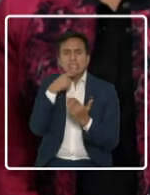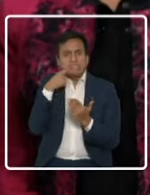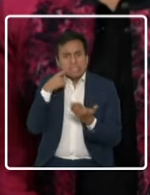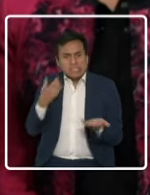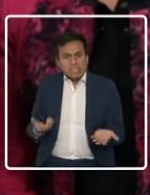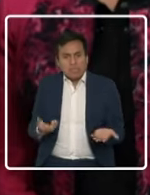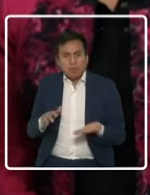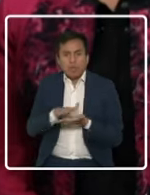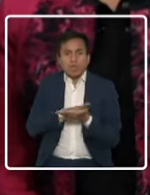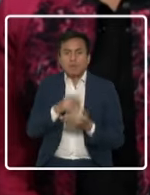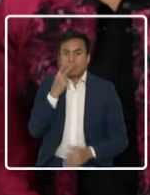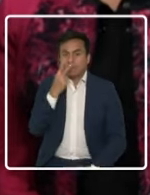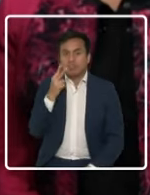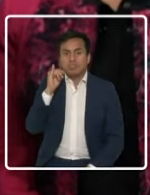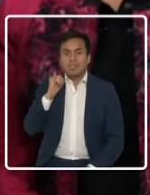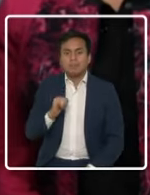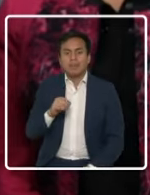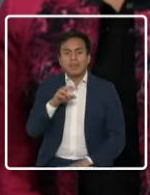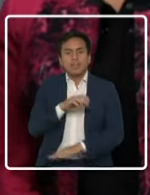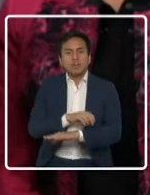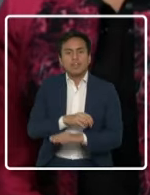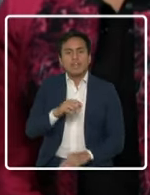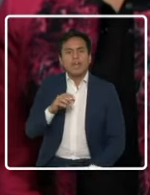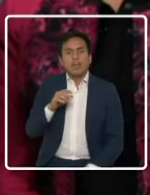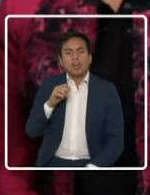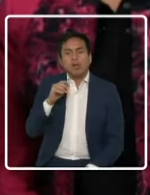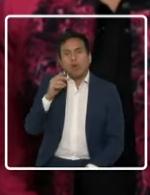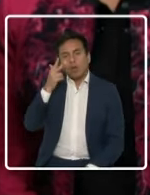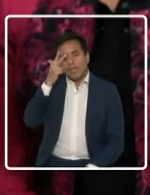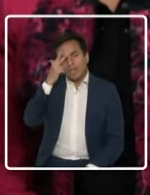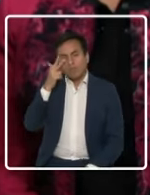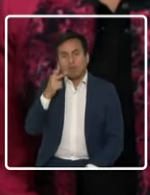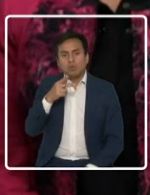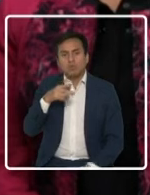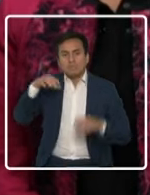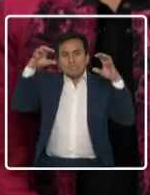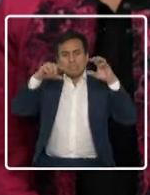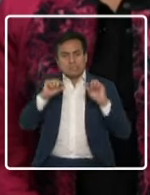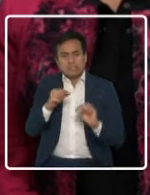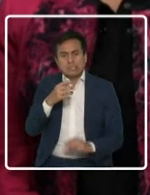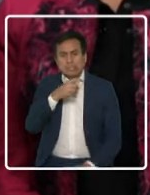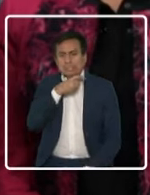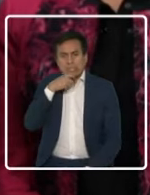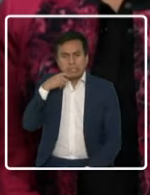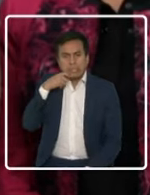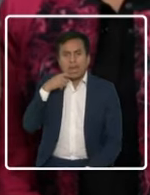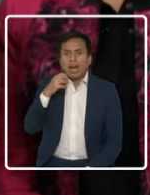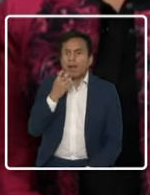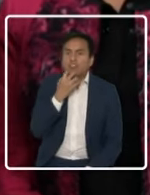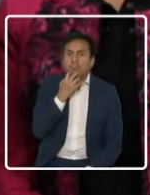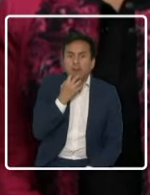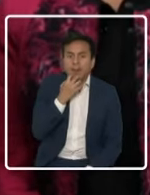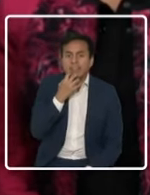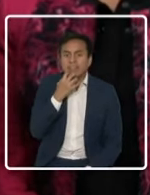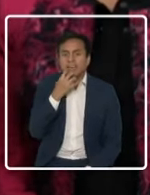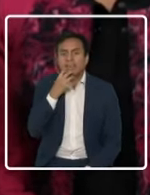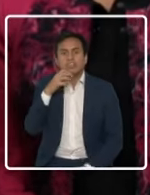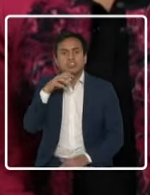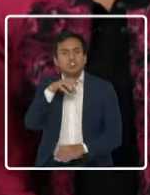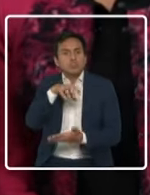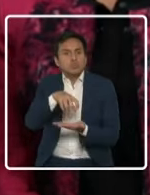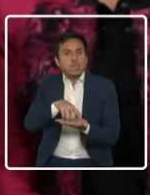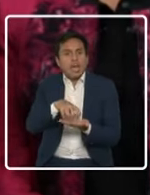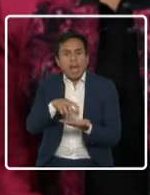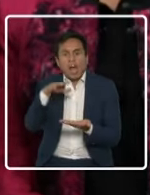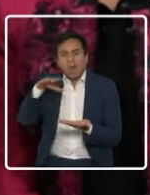del militar venezolano Ronald Ojeda. Tampoco se había referido a su asesinato acá en nuestro país, y en más